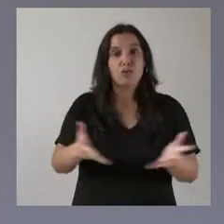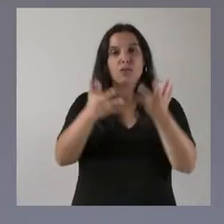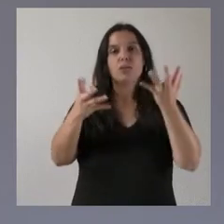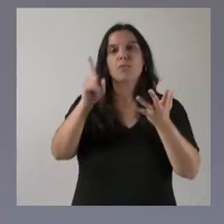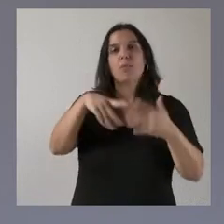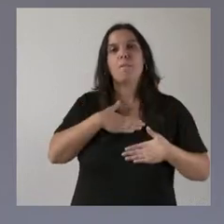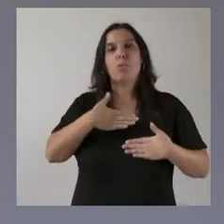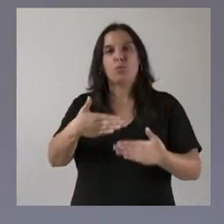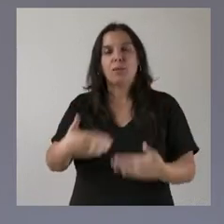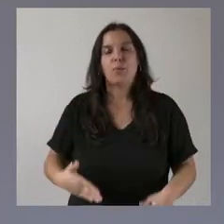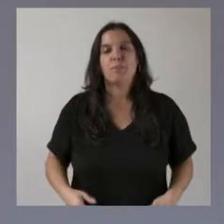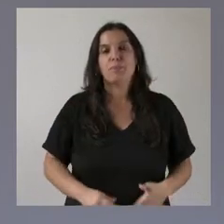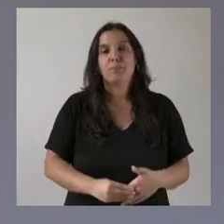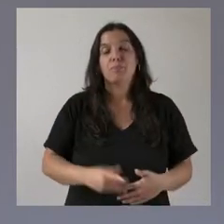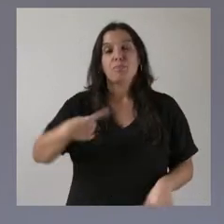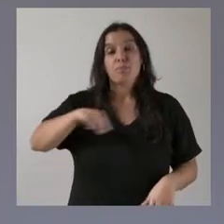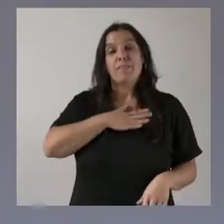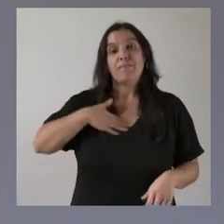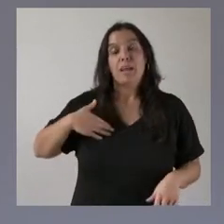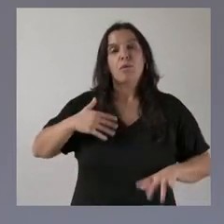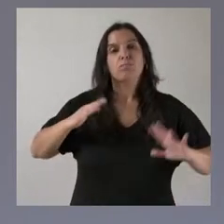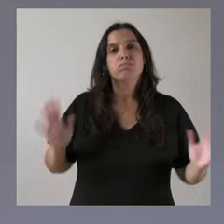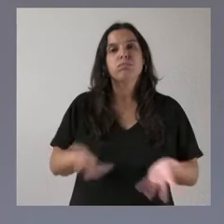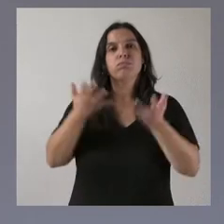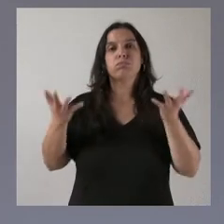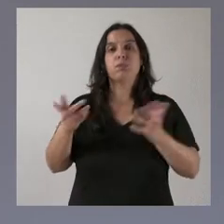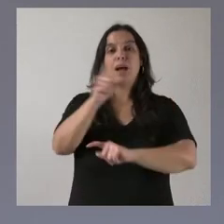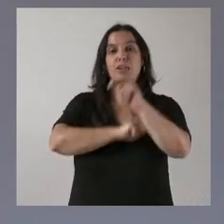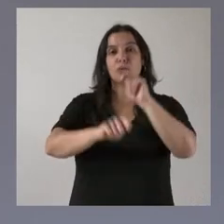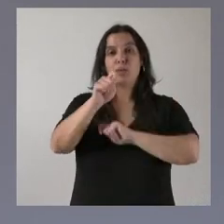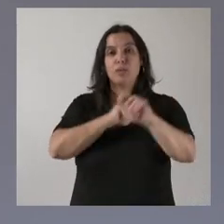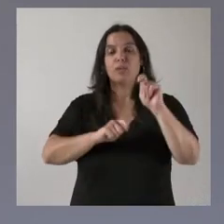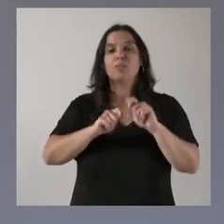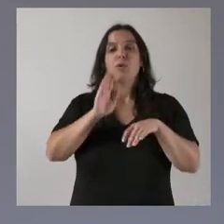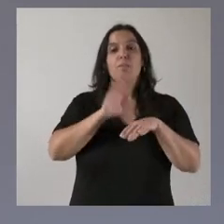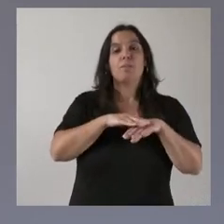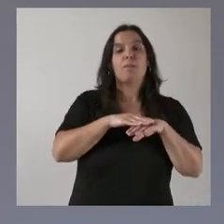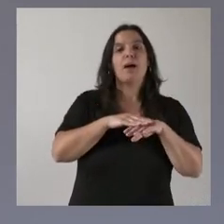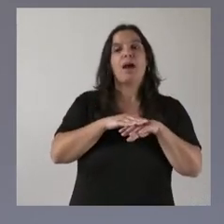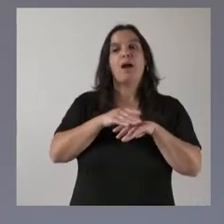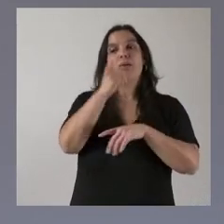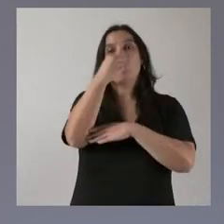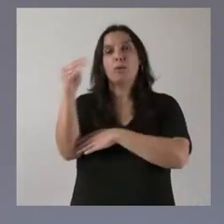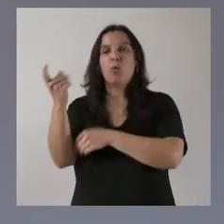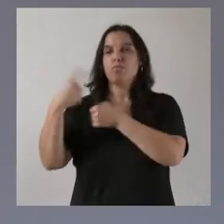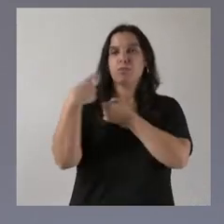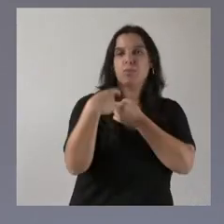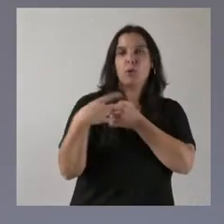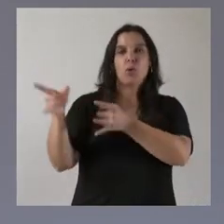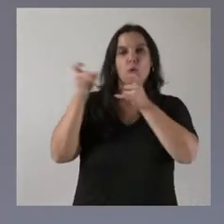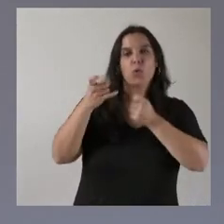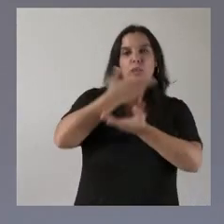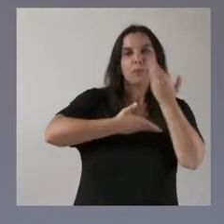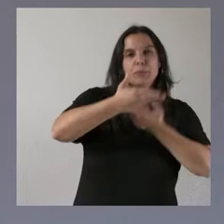voluntariado pretendemos fomentar el asociacionismo entre la juventud de Castilla y León con el fin de involucrarlos en el desarrollo